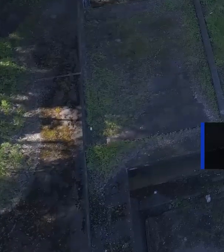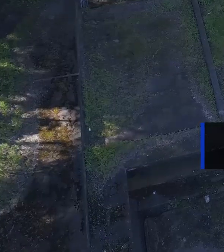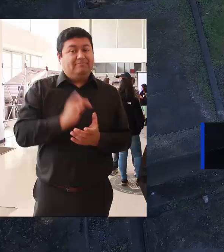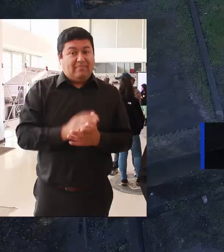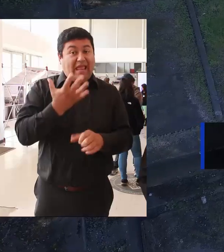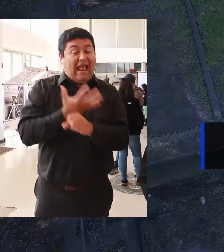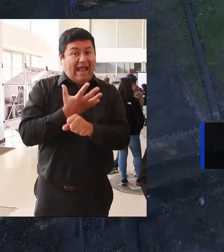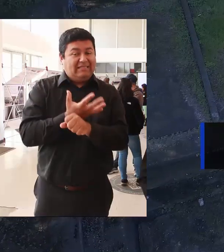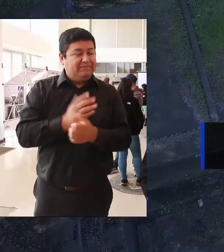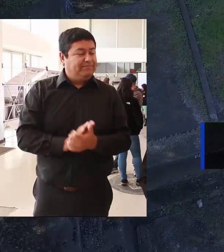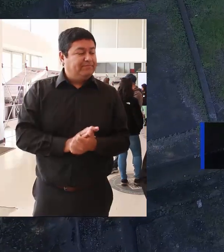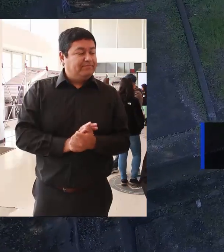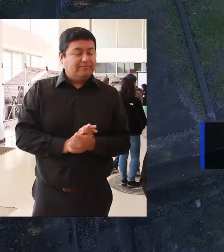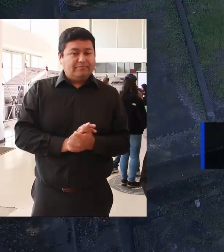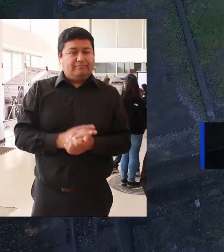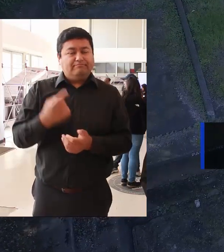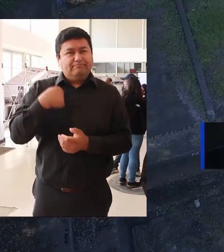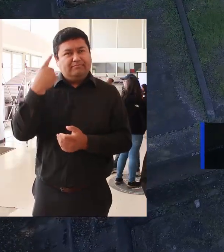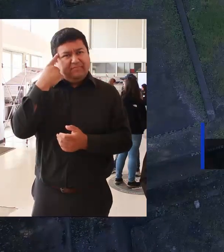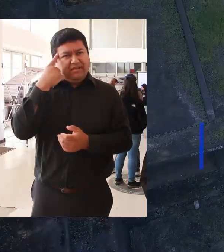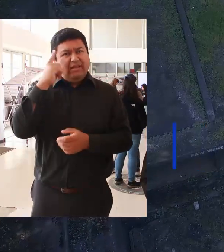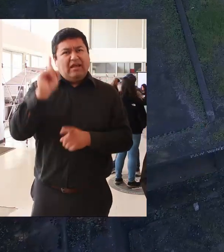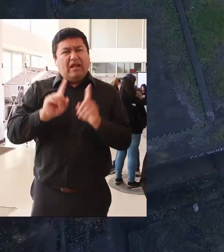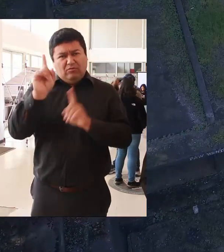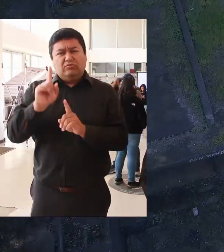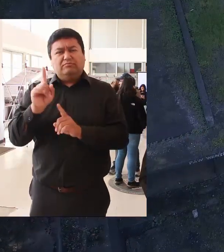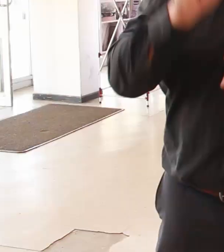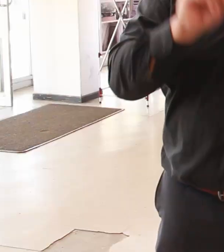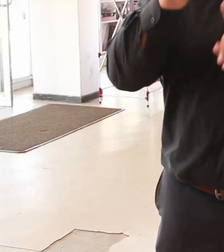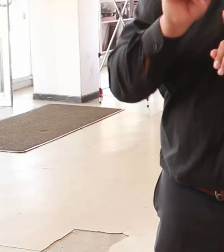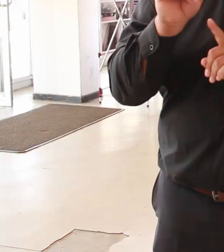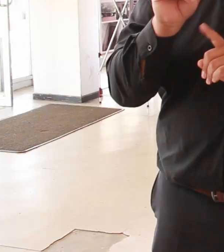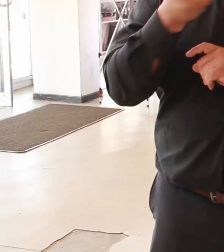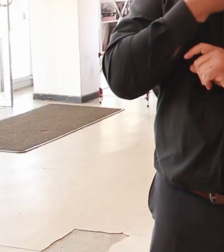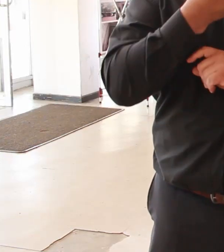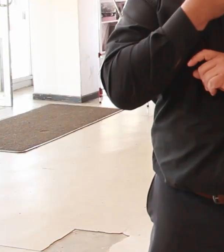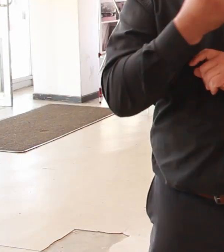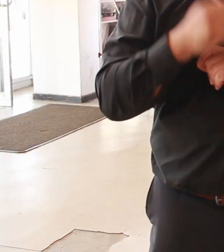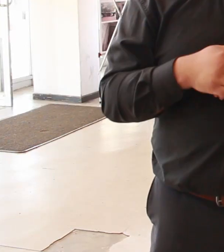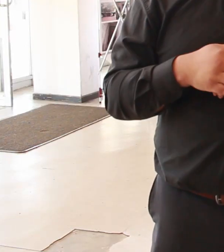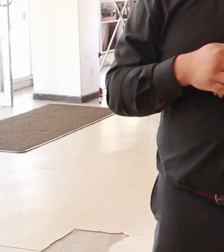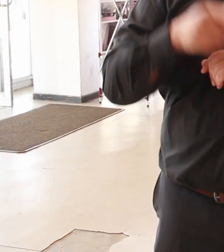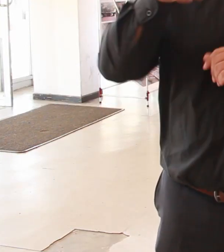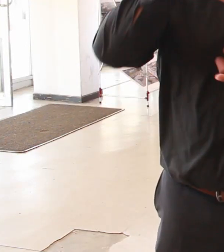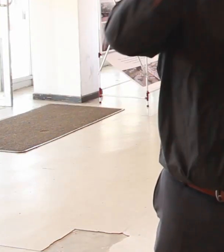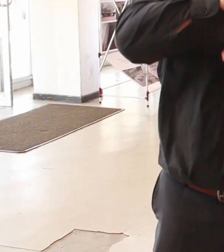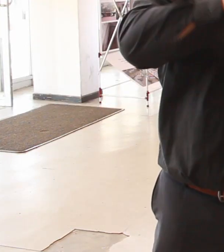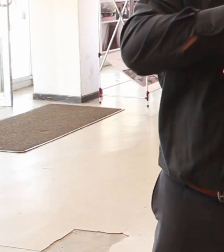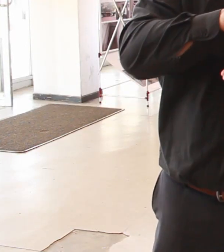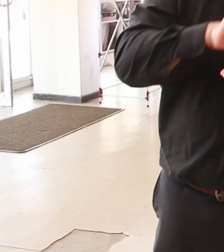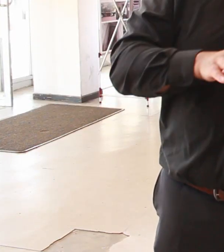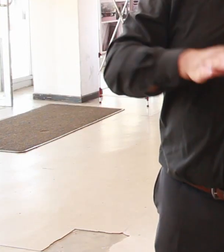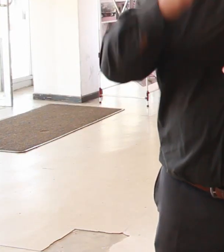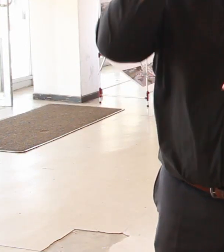Porque existe, yo creo que hay una intención velada de que en este país se instale